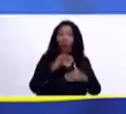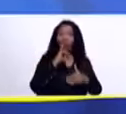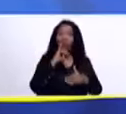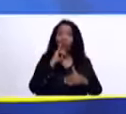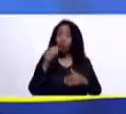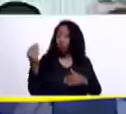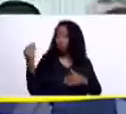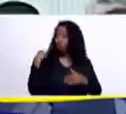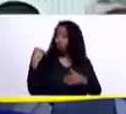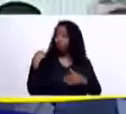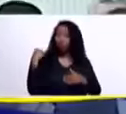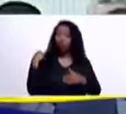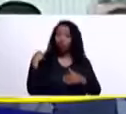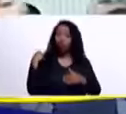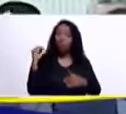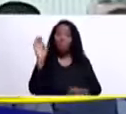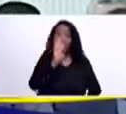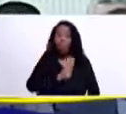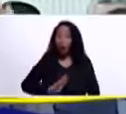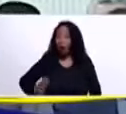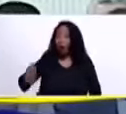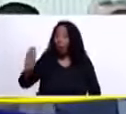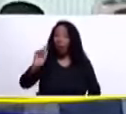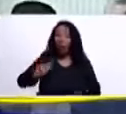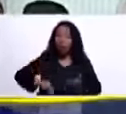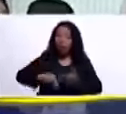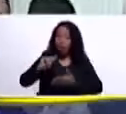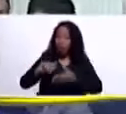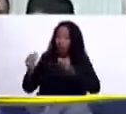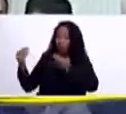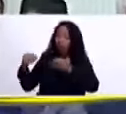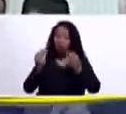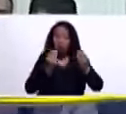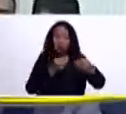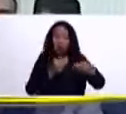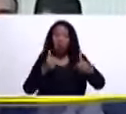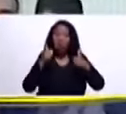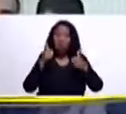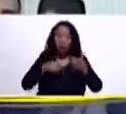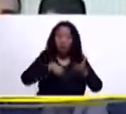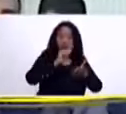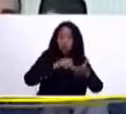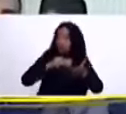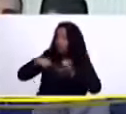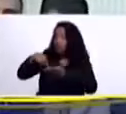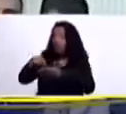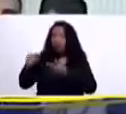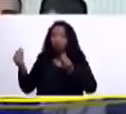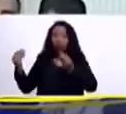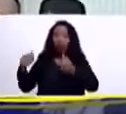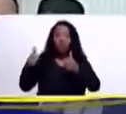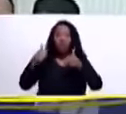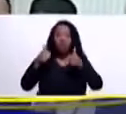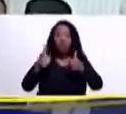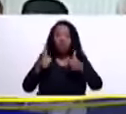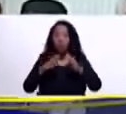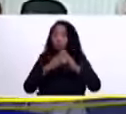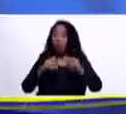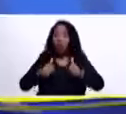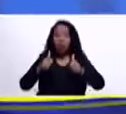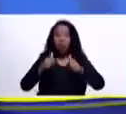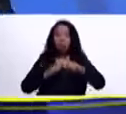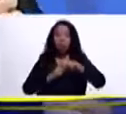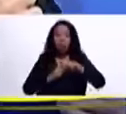vinieron de Barbados, que nos llenaron también de alegría, de esperanza, de que podemos encontrarnos todos los